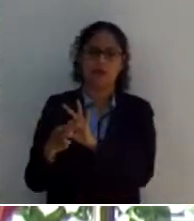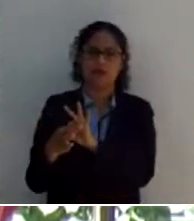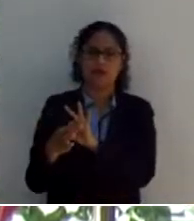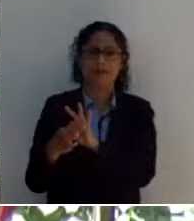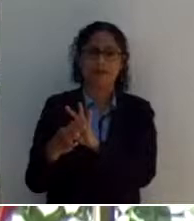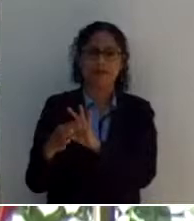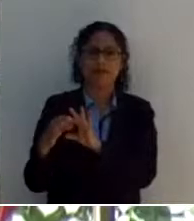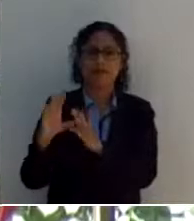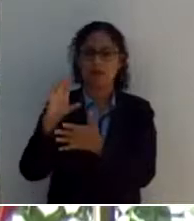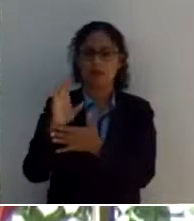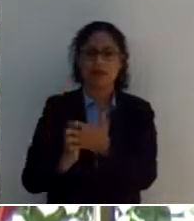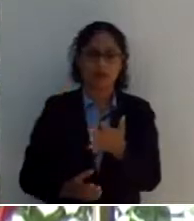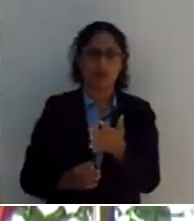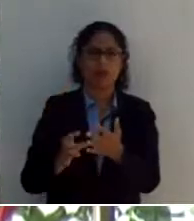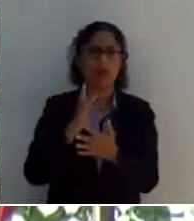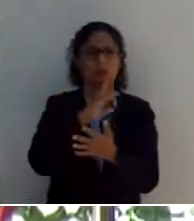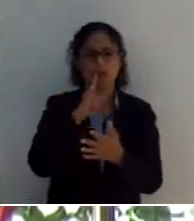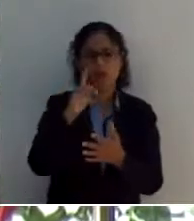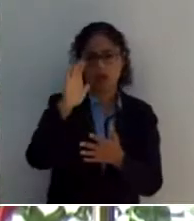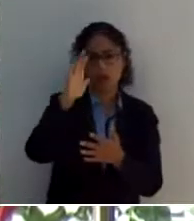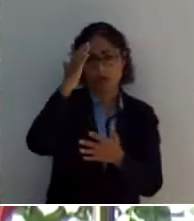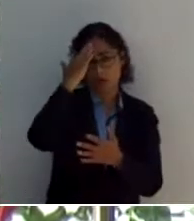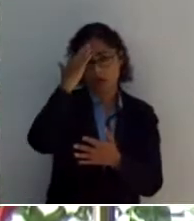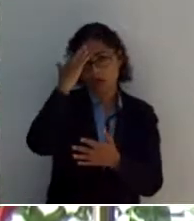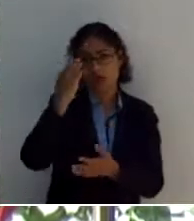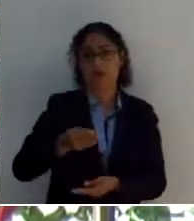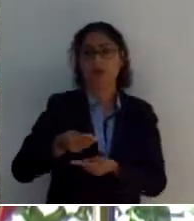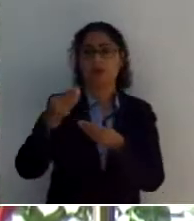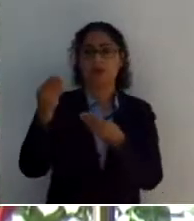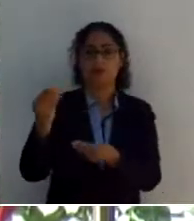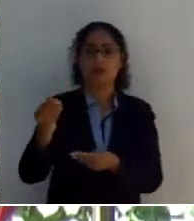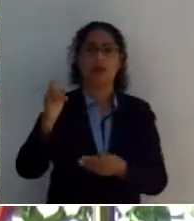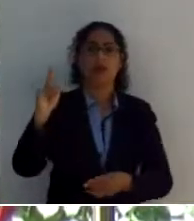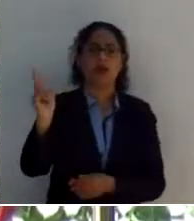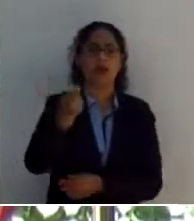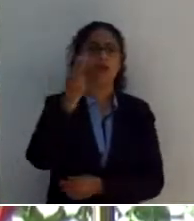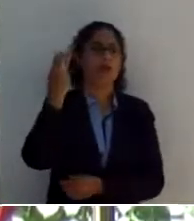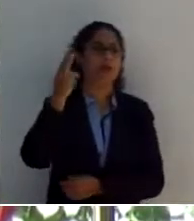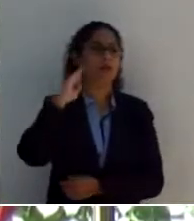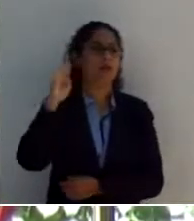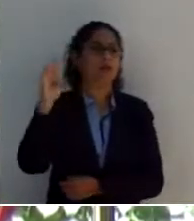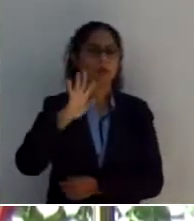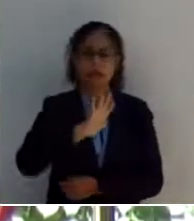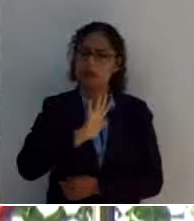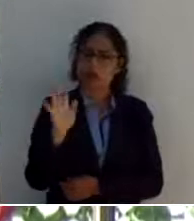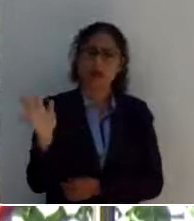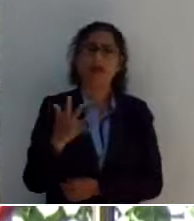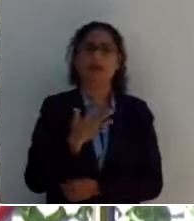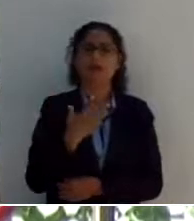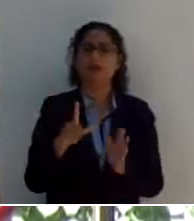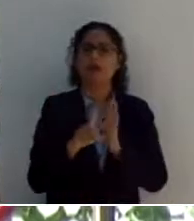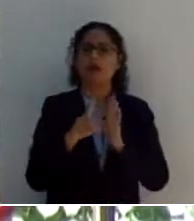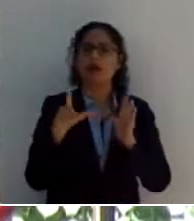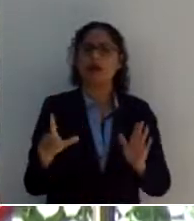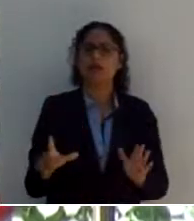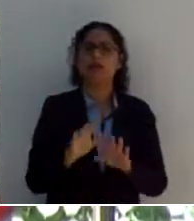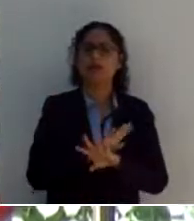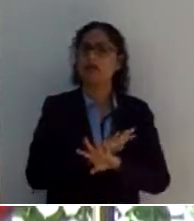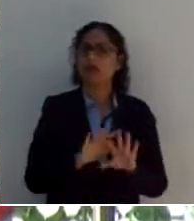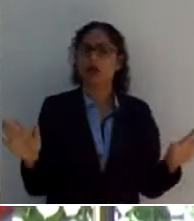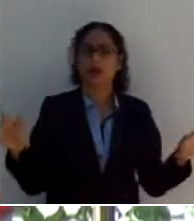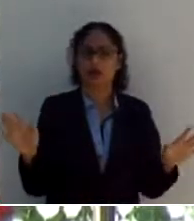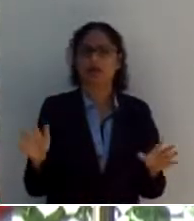los egresados tengan el reconocimiento de la Universidad Michoacana. Ya está listo para que hagamos